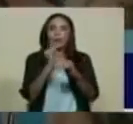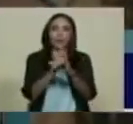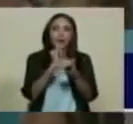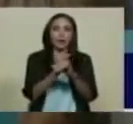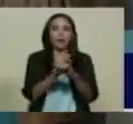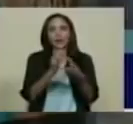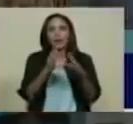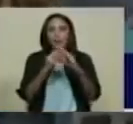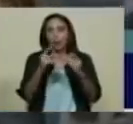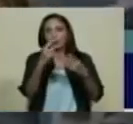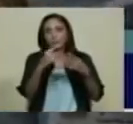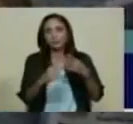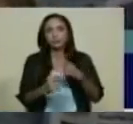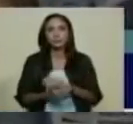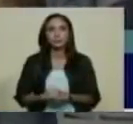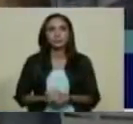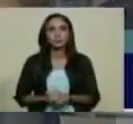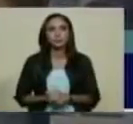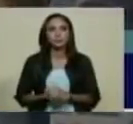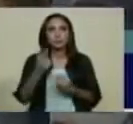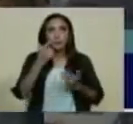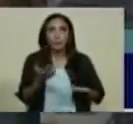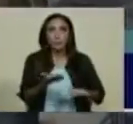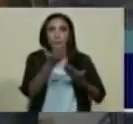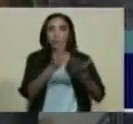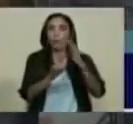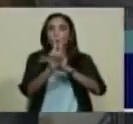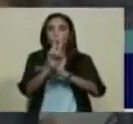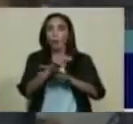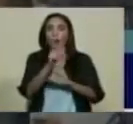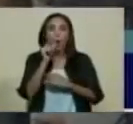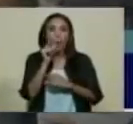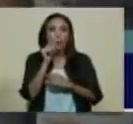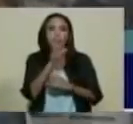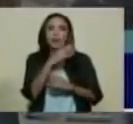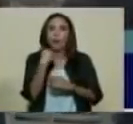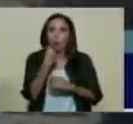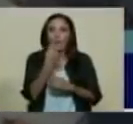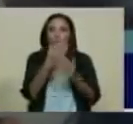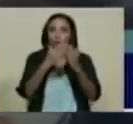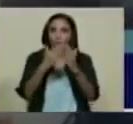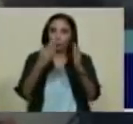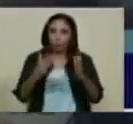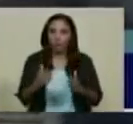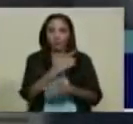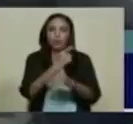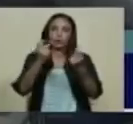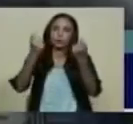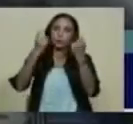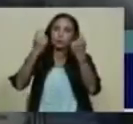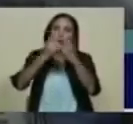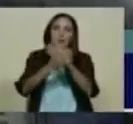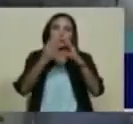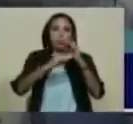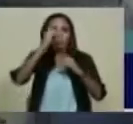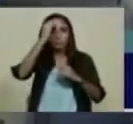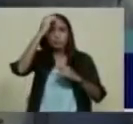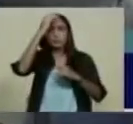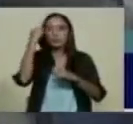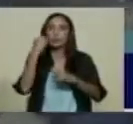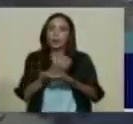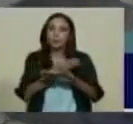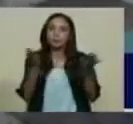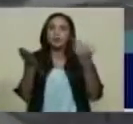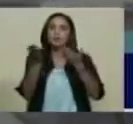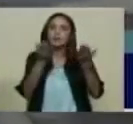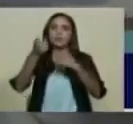trabajo. Estos jóvenes estudiantes van a formarse, van a brindar la calidad y el servicio que necesita nuestro